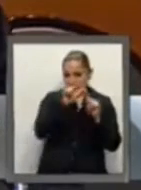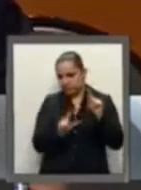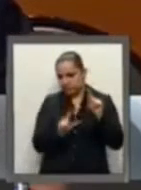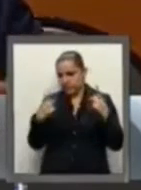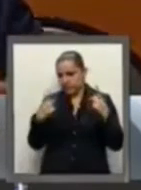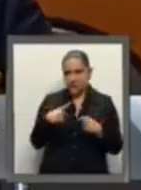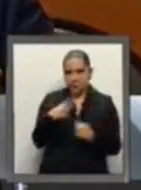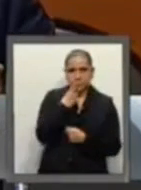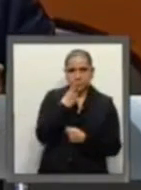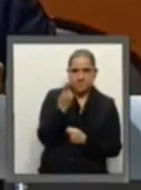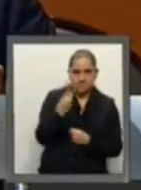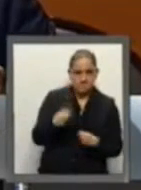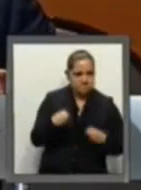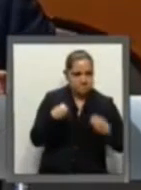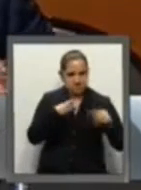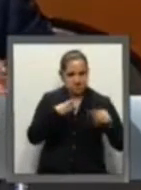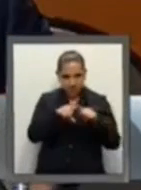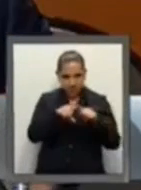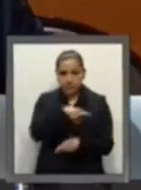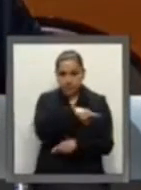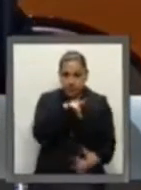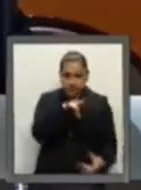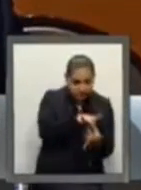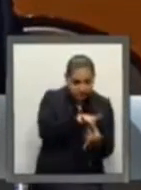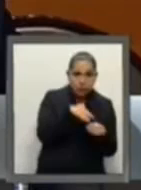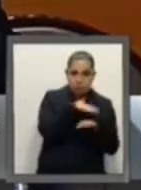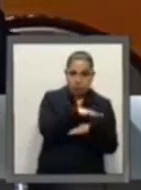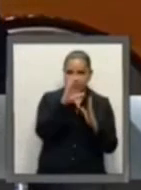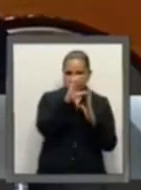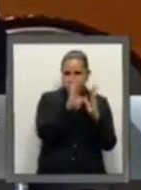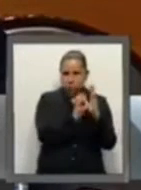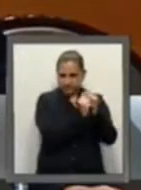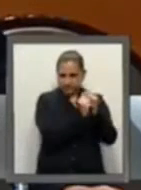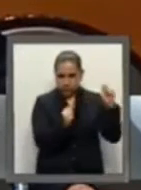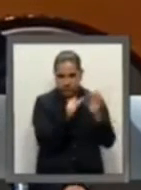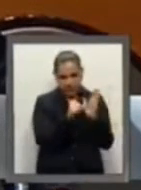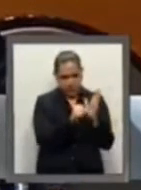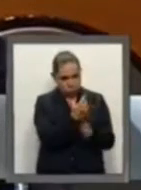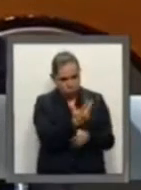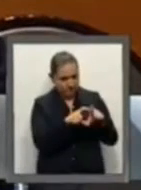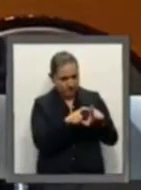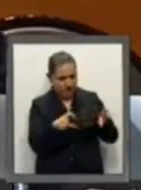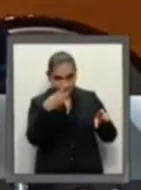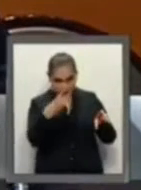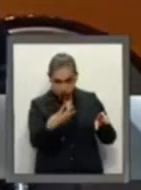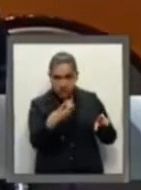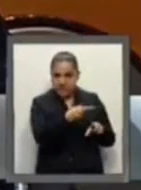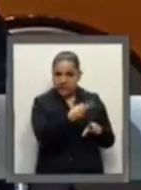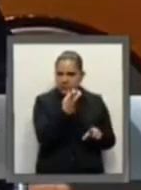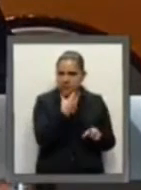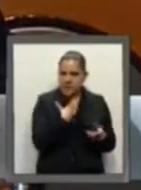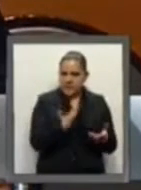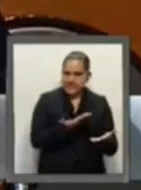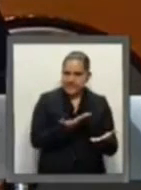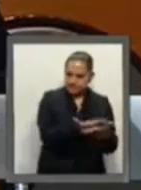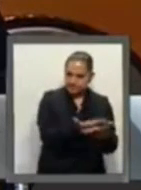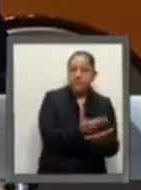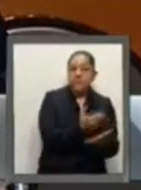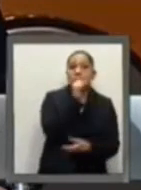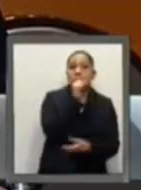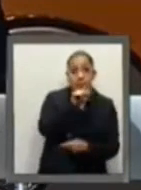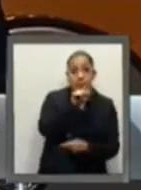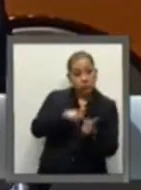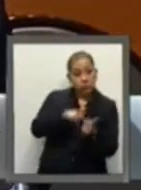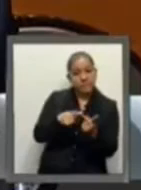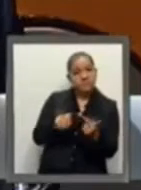28 constitucional párrafo 3º y voy a presentar un punto de acuerdo para exhortar al presidente